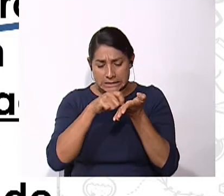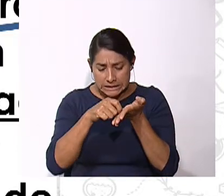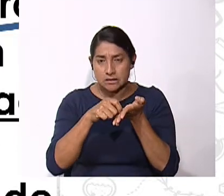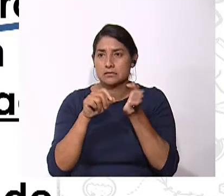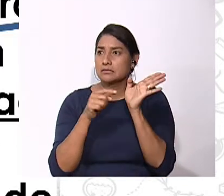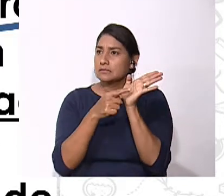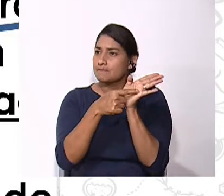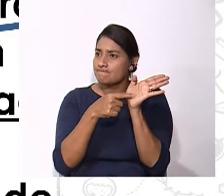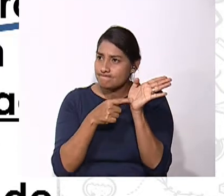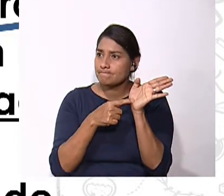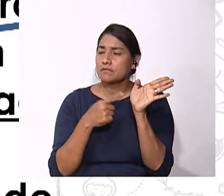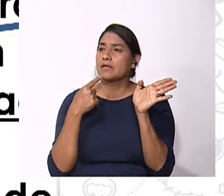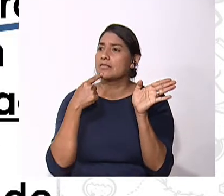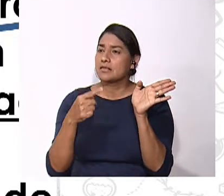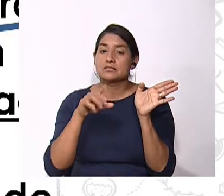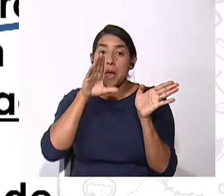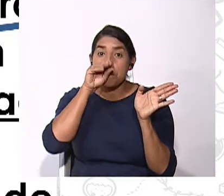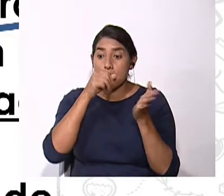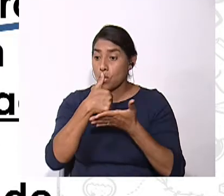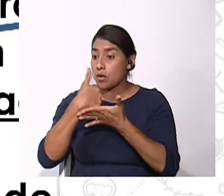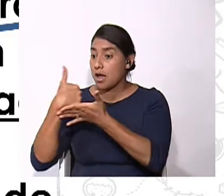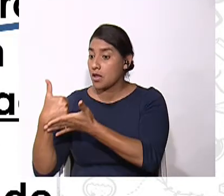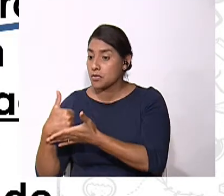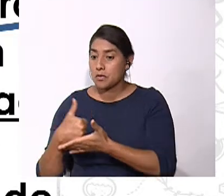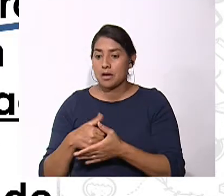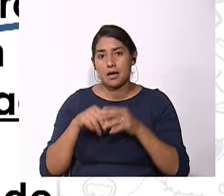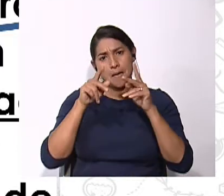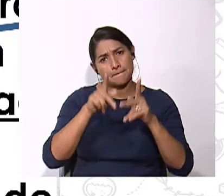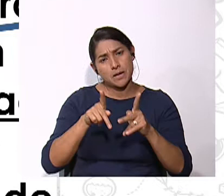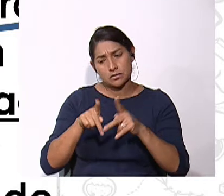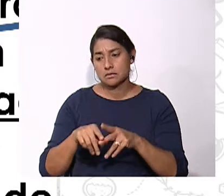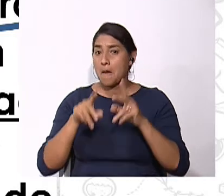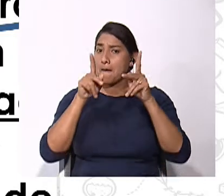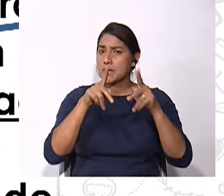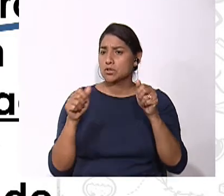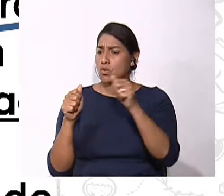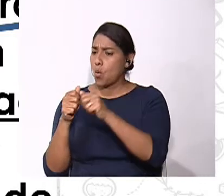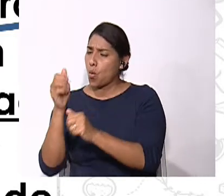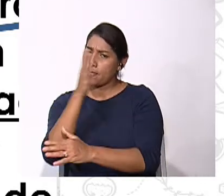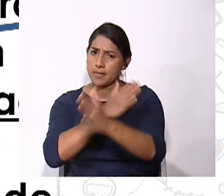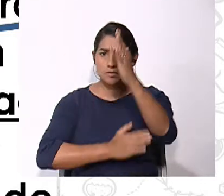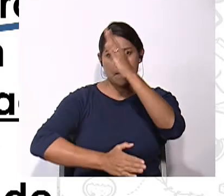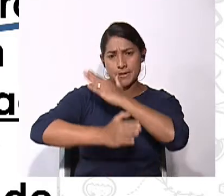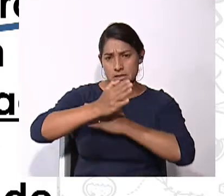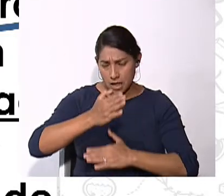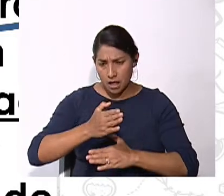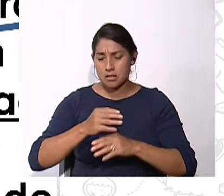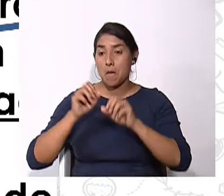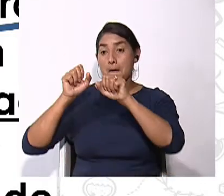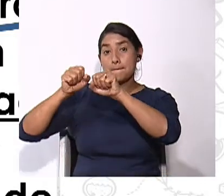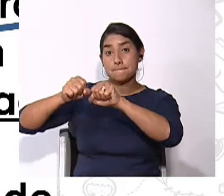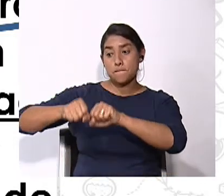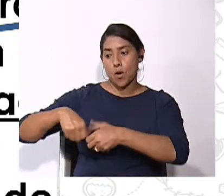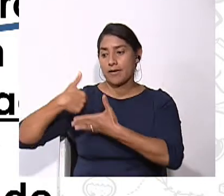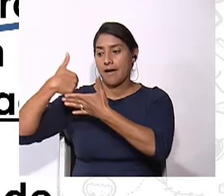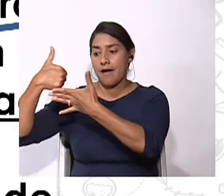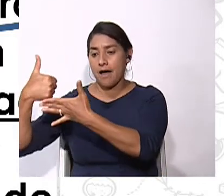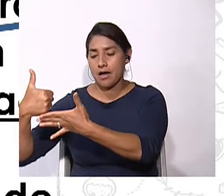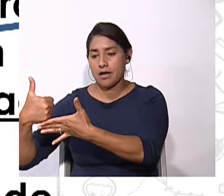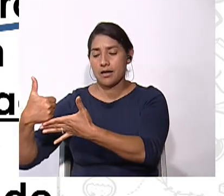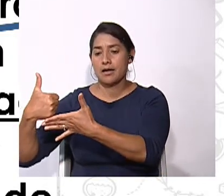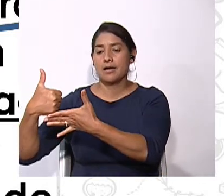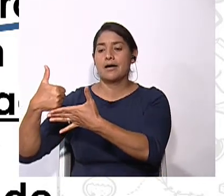Dice, los perros que ayudan a las personas con discapacidad, pueden ayudar.